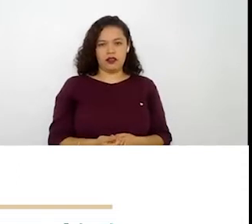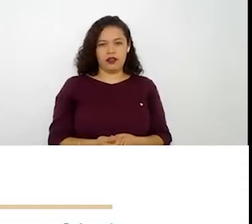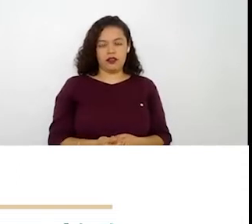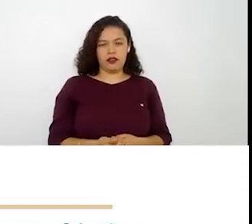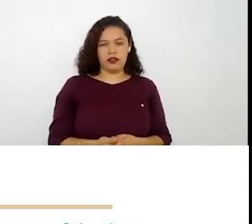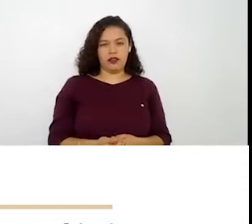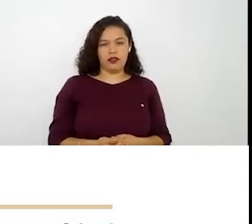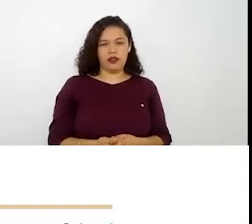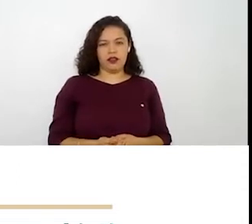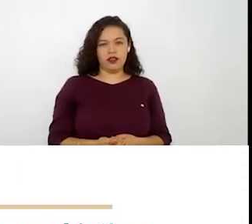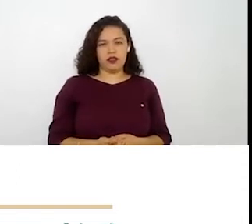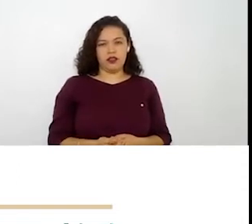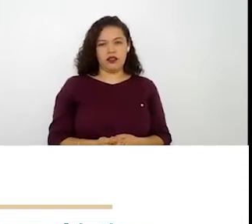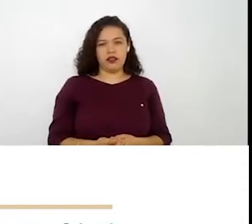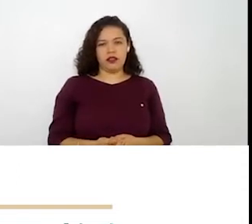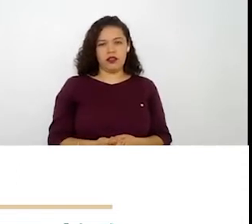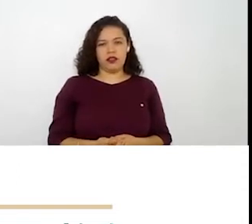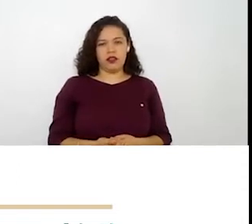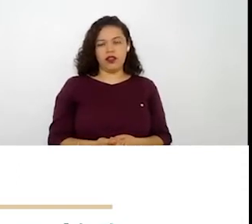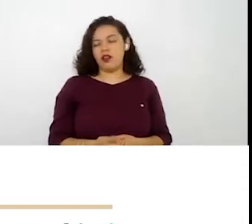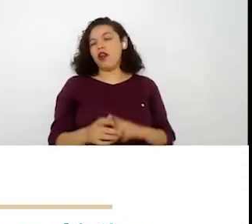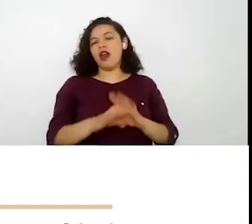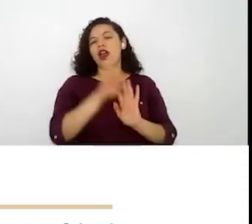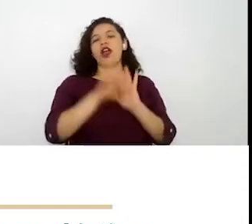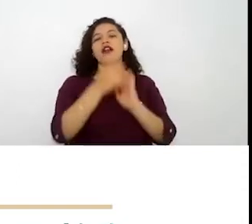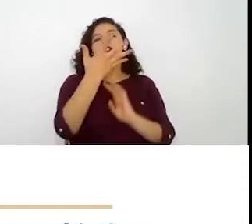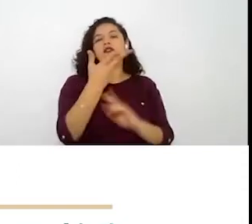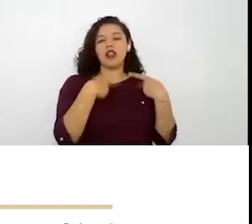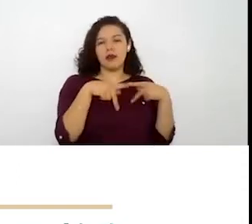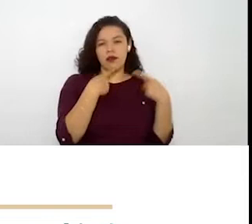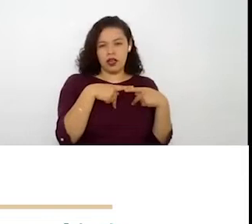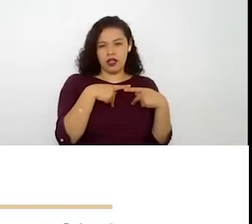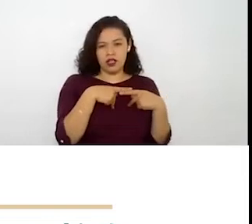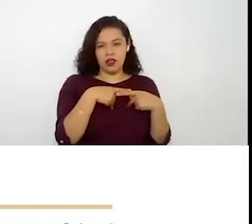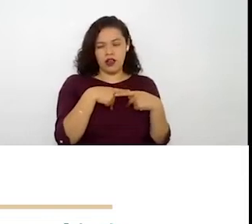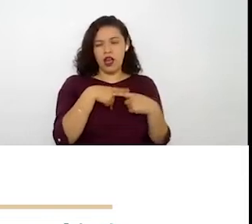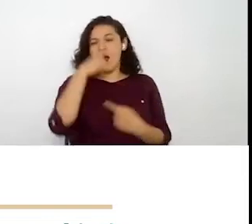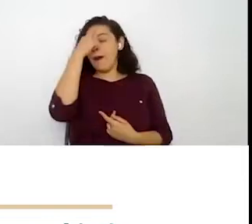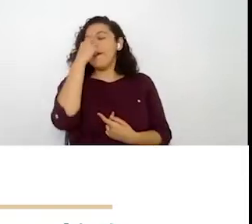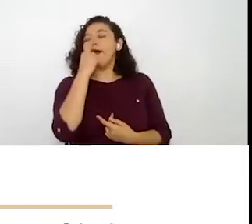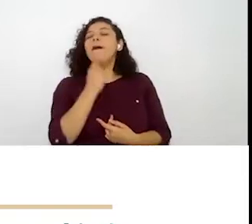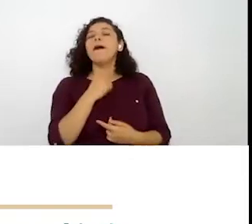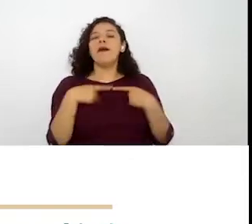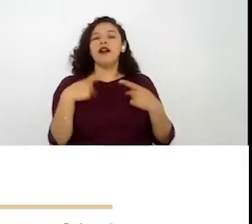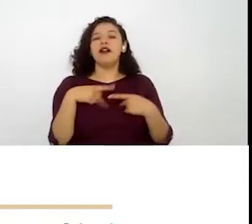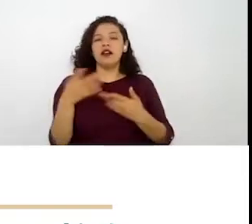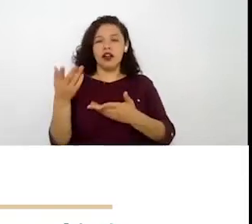Es por ejemplo hay una meta de 50 personas un perfil de población